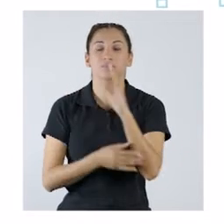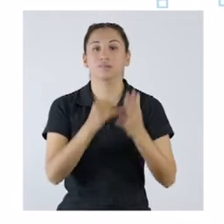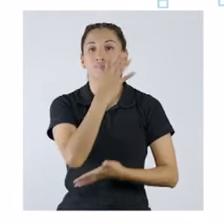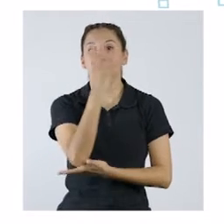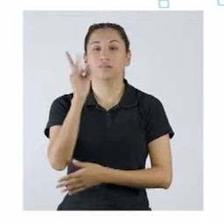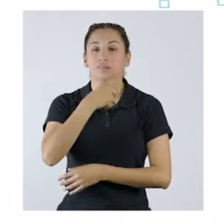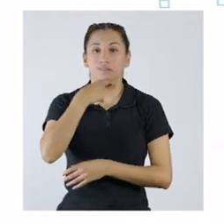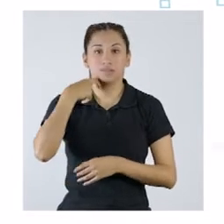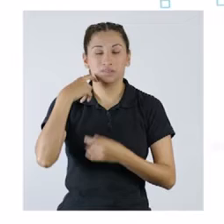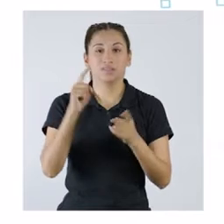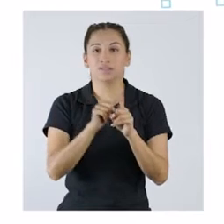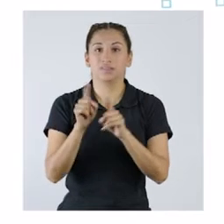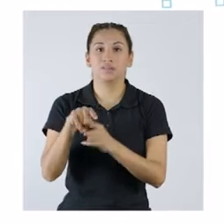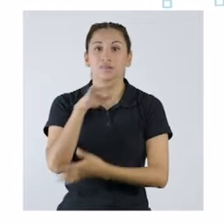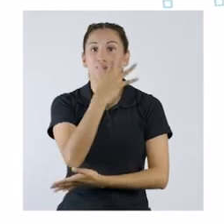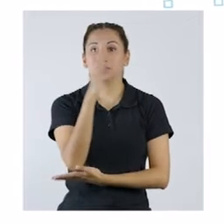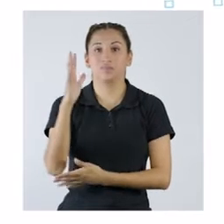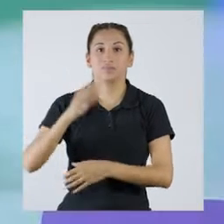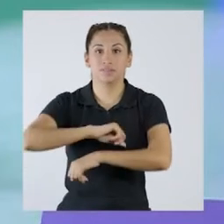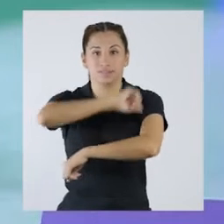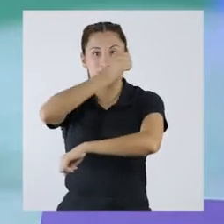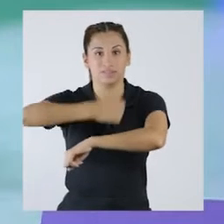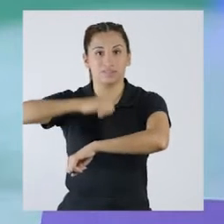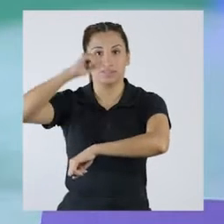bosques secos y bosques andinos.